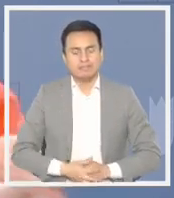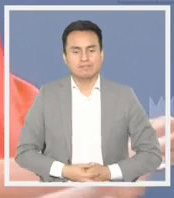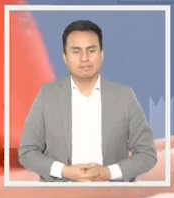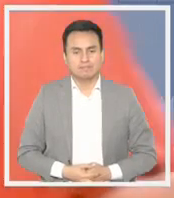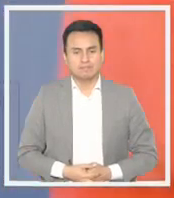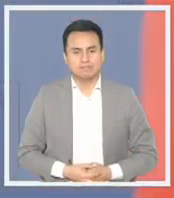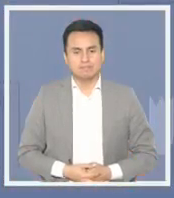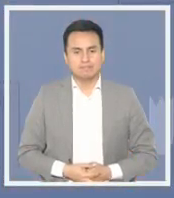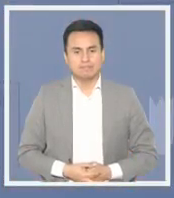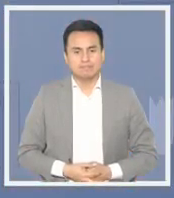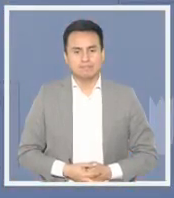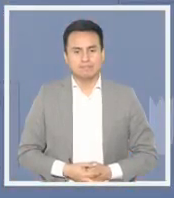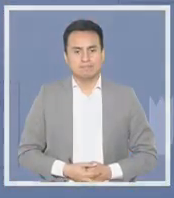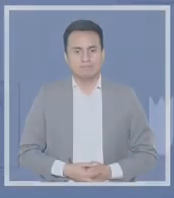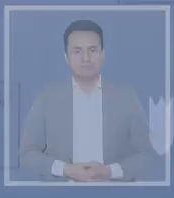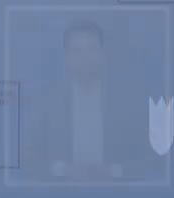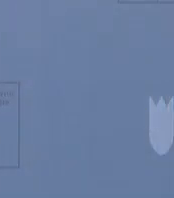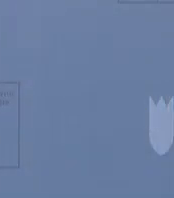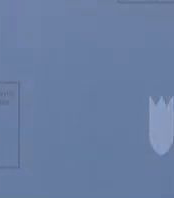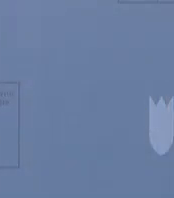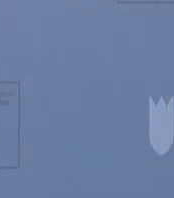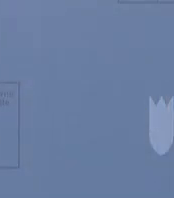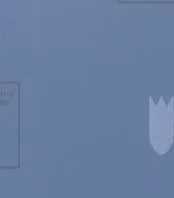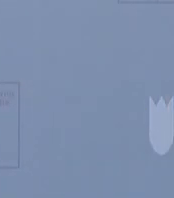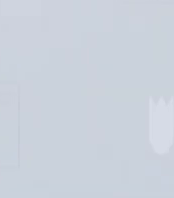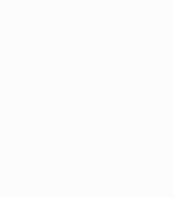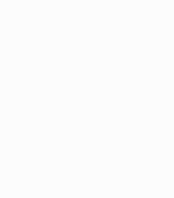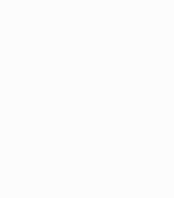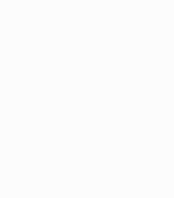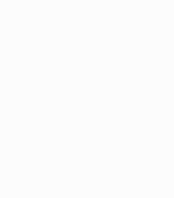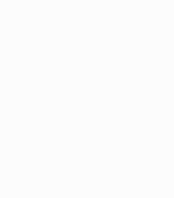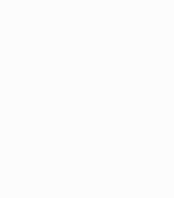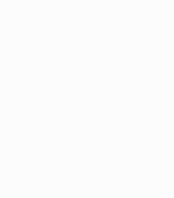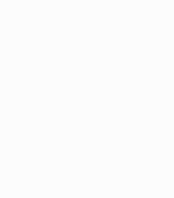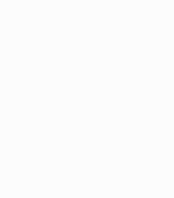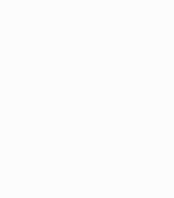Parte de las declaraciones de la ministra de Justicia, Marcela Ríos, a propósito de la decisión del Ejecutivo.